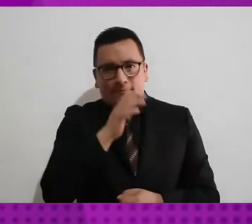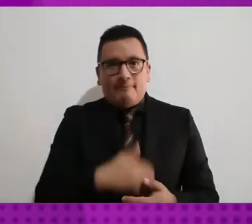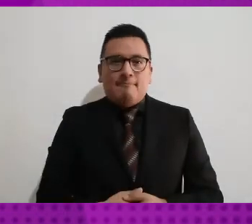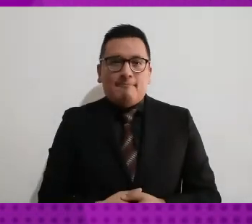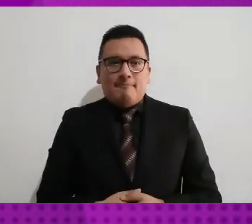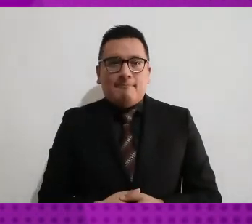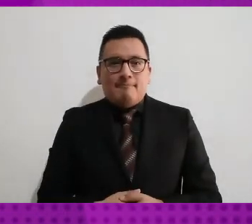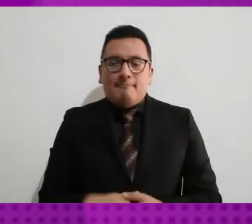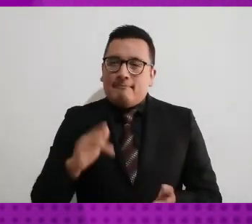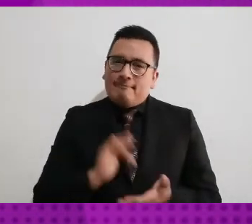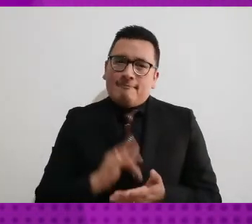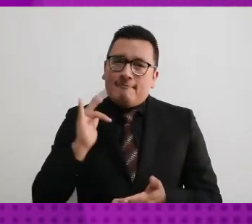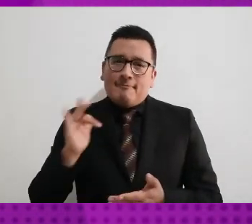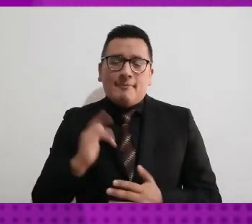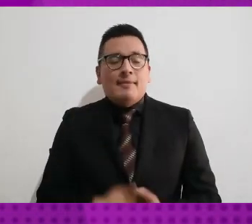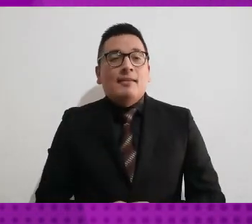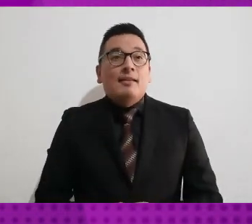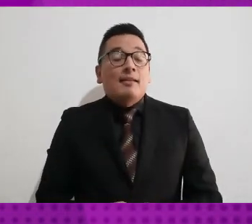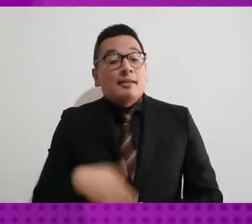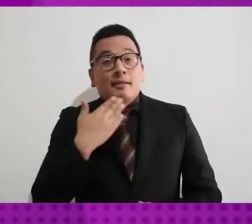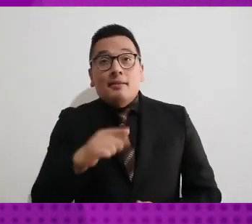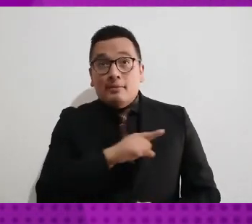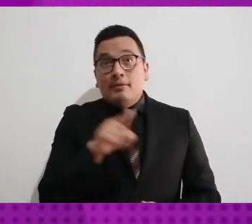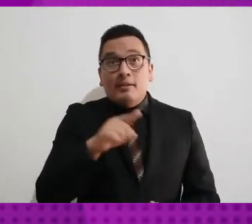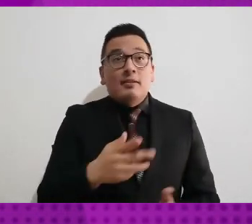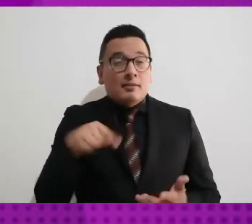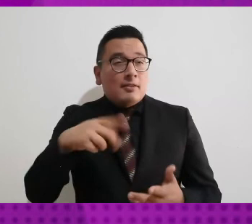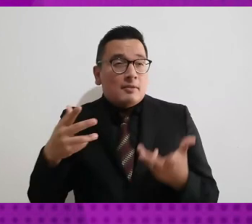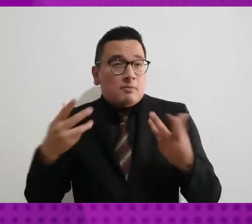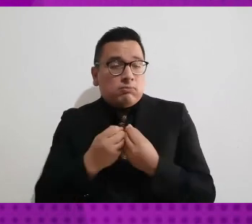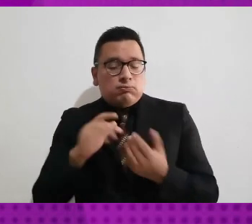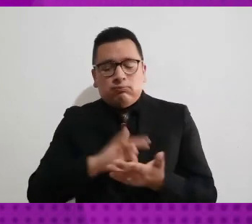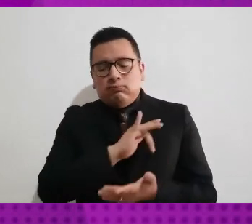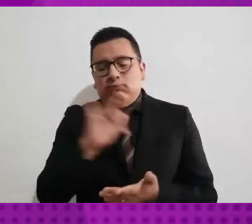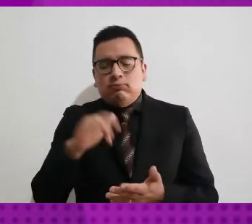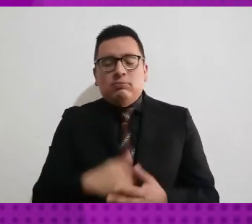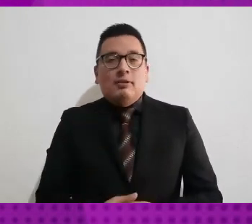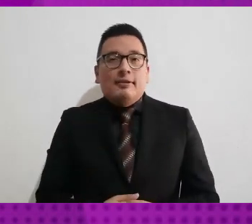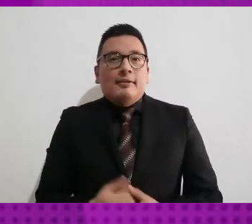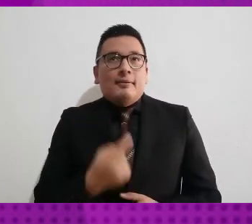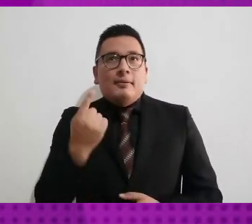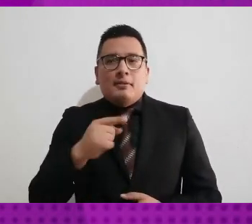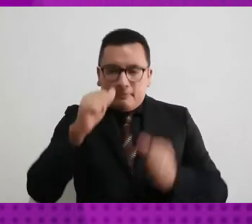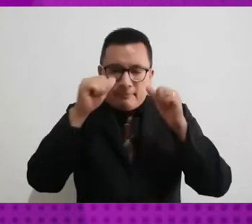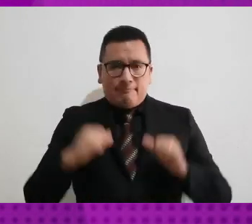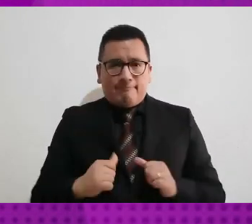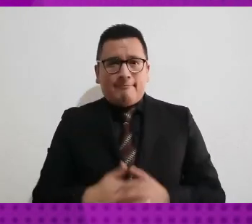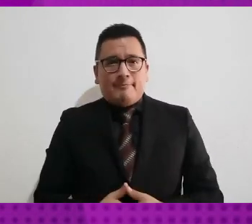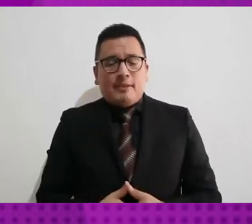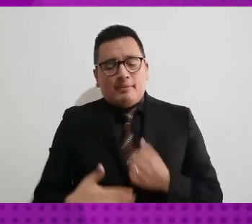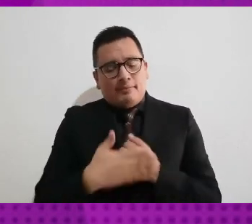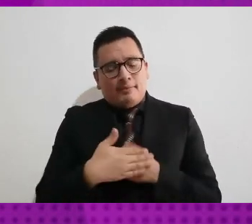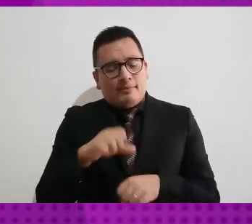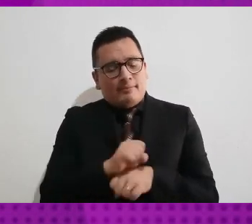Coahuila. Muchísimas gracias. Bueno, pues a quienes nos acompañaron el día de hoy, gracias por habernos